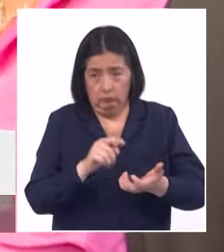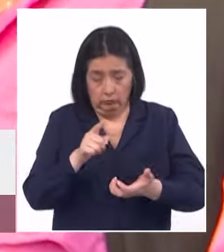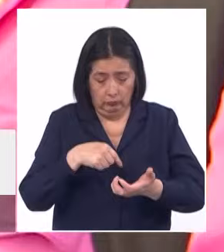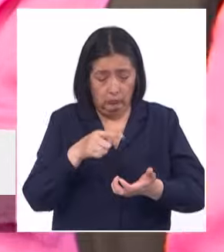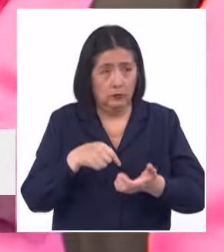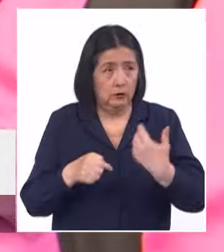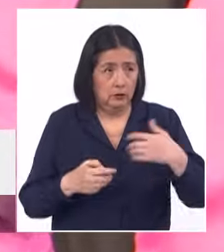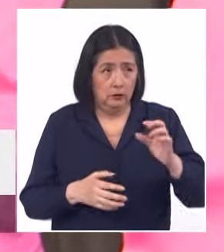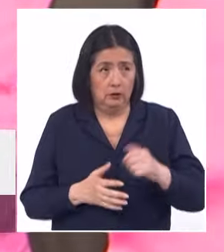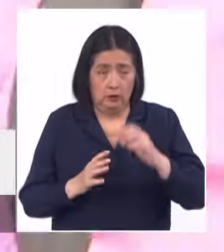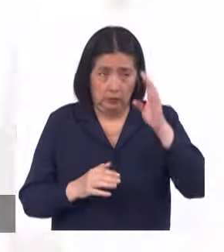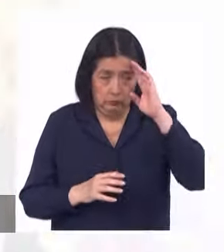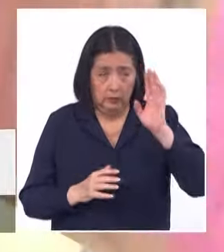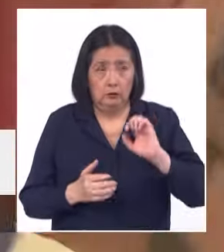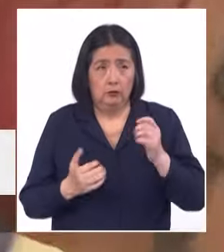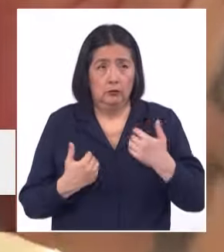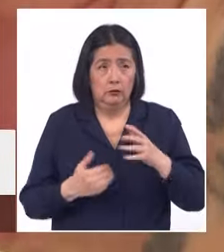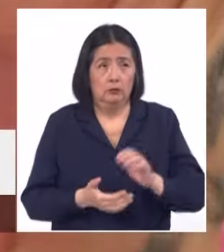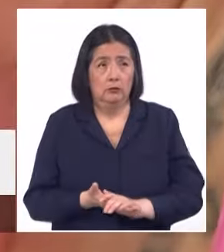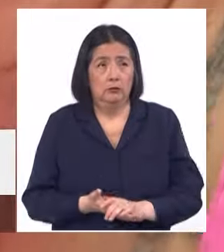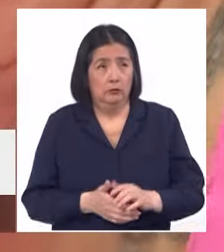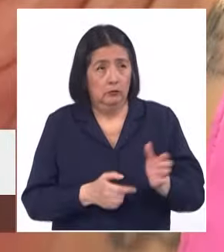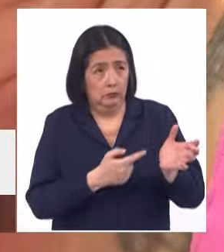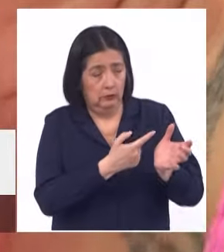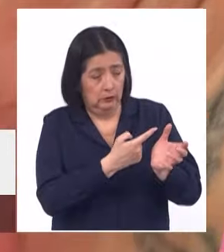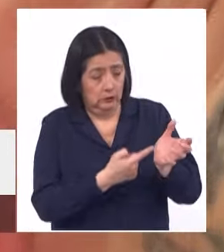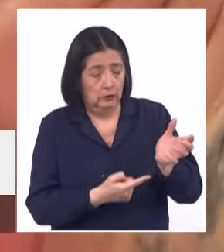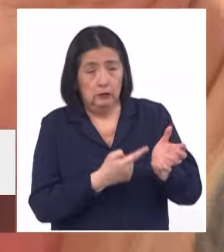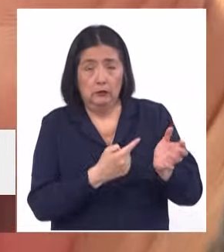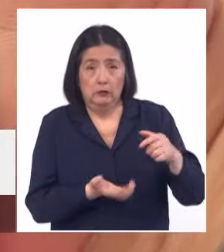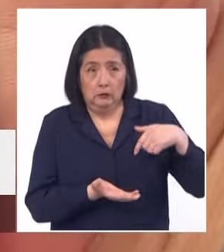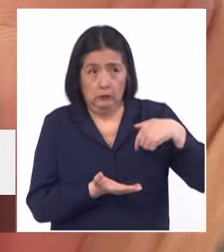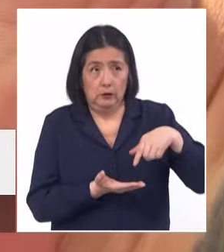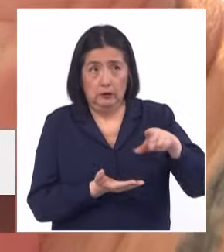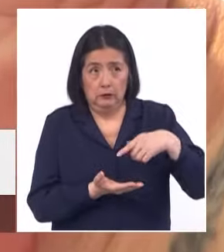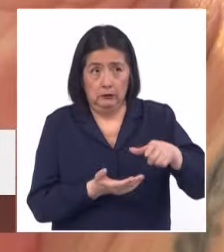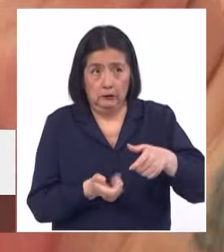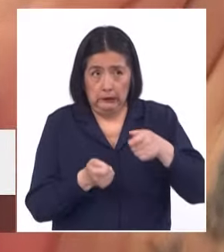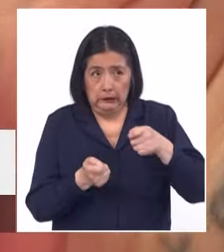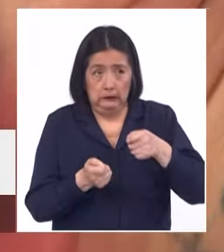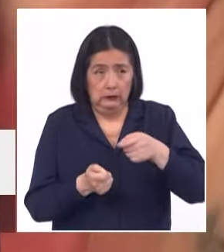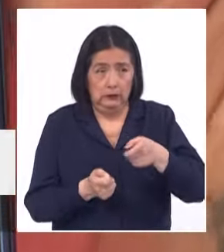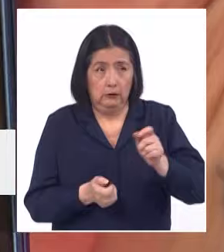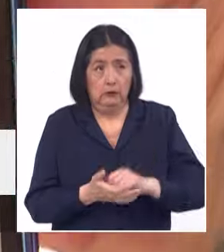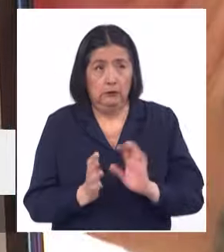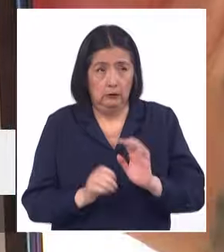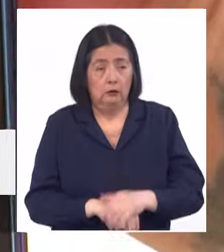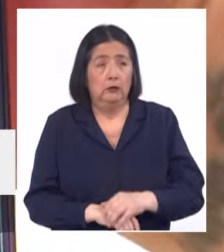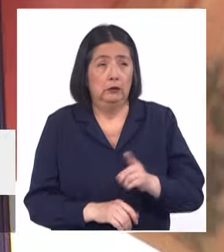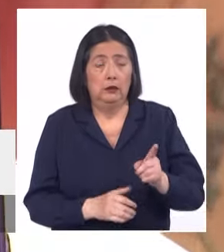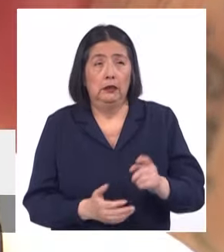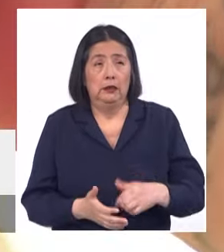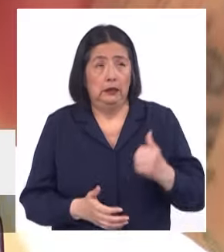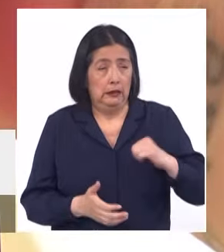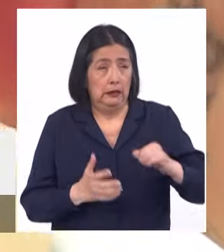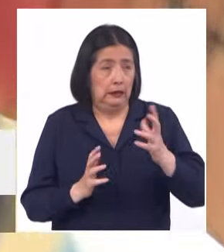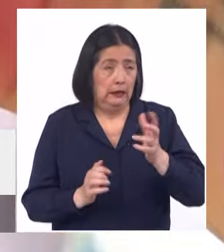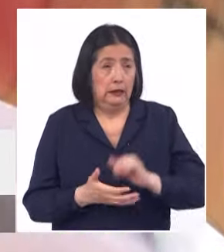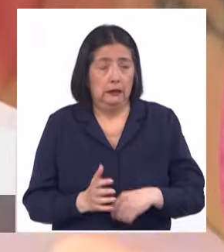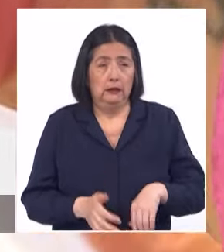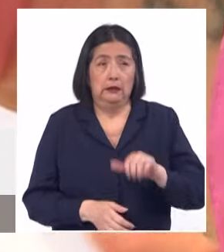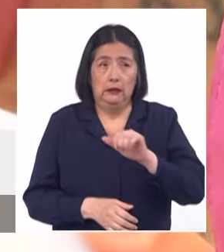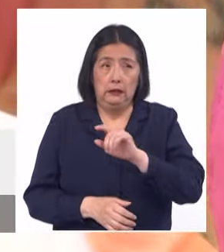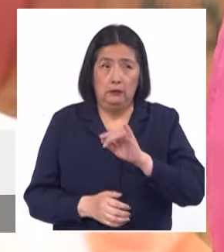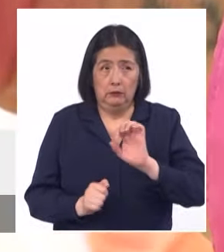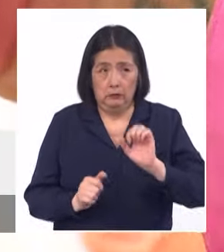ya lo tiene la policía en su momento. Sí, son los mensajes extorsivos que está recibiendo el alcalde de